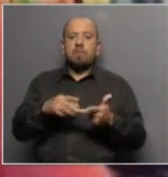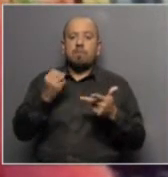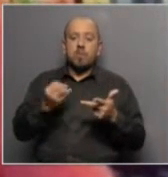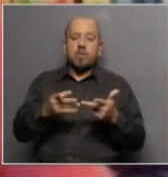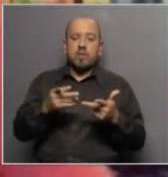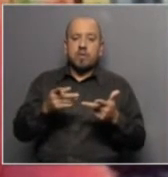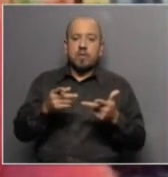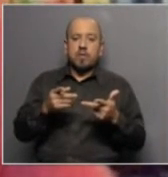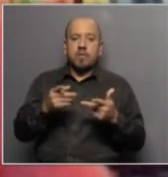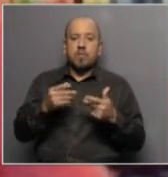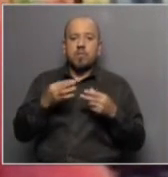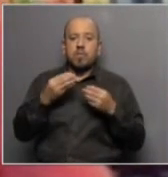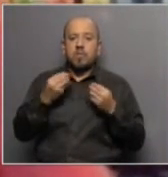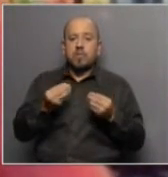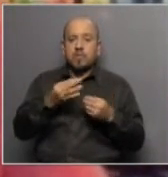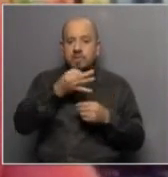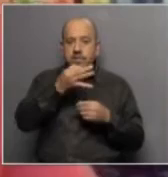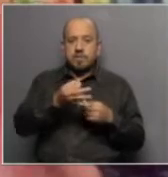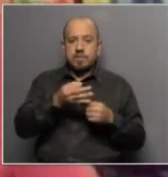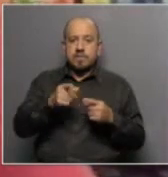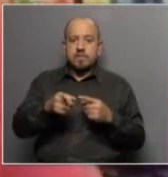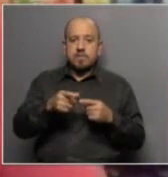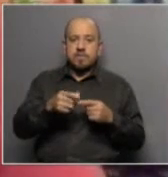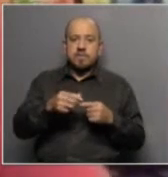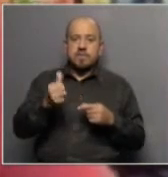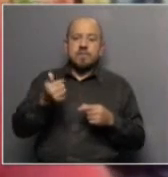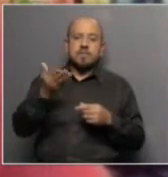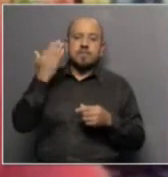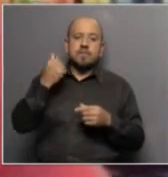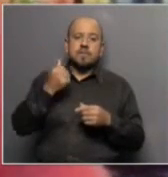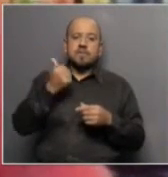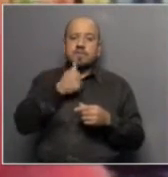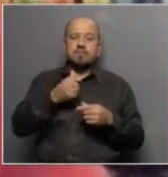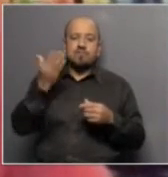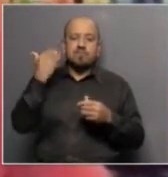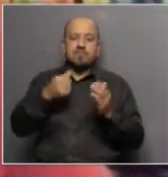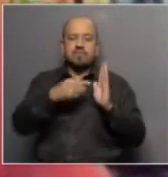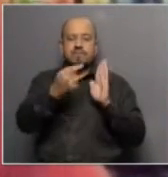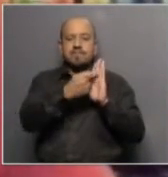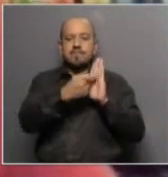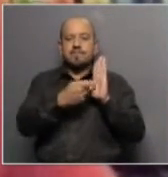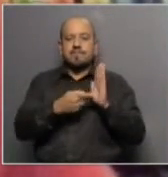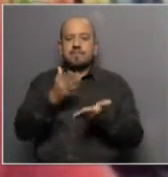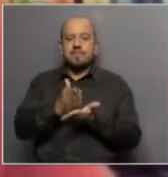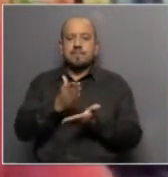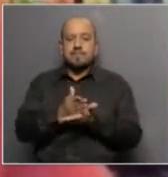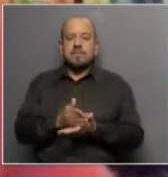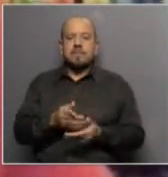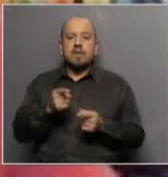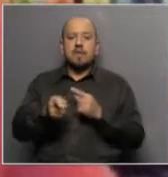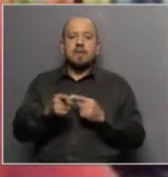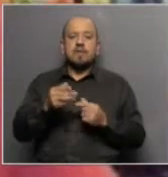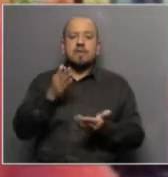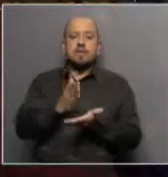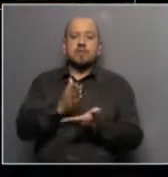evidentemente cuando hablamos de la vieja agenda de derechos, por ponerlo entre comillas, o sea, esa reivindicación de